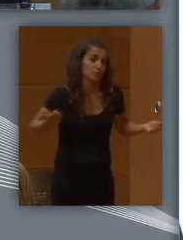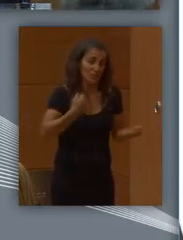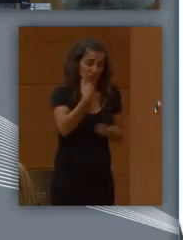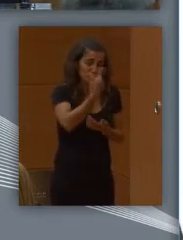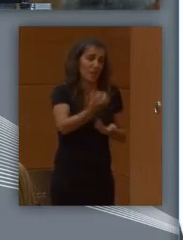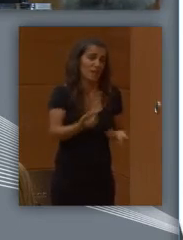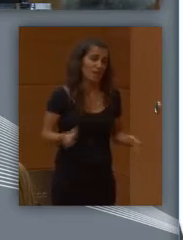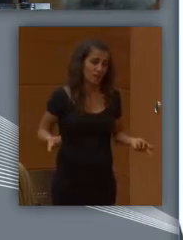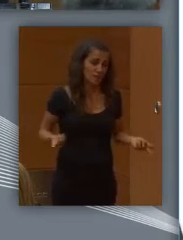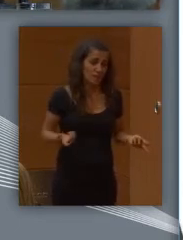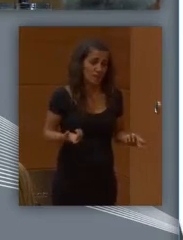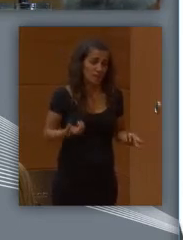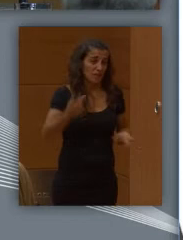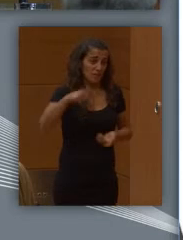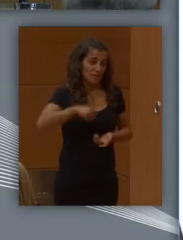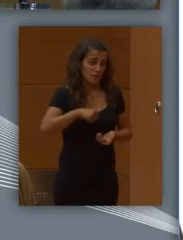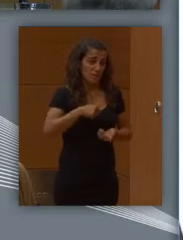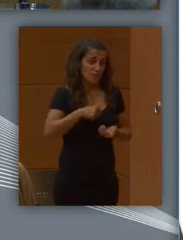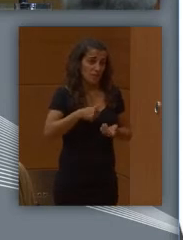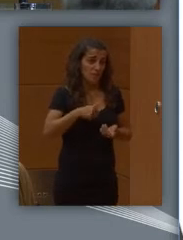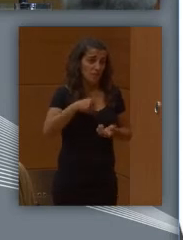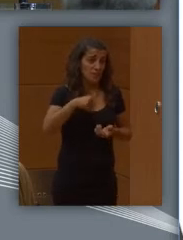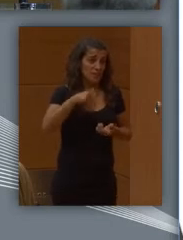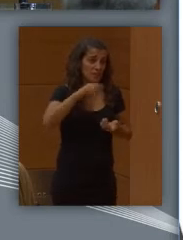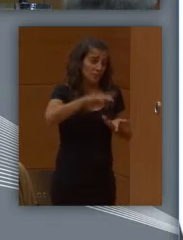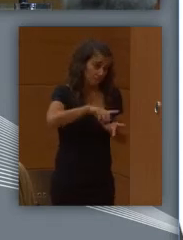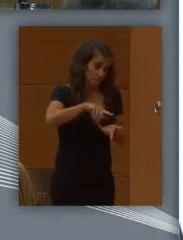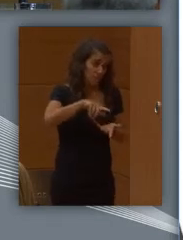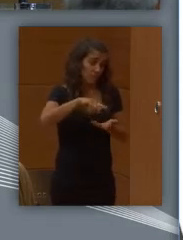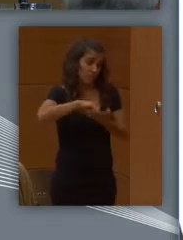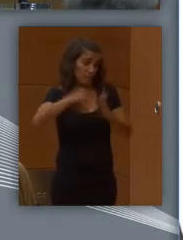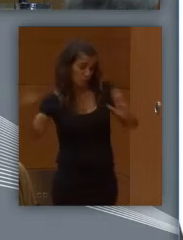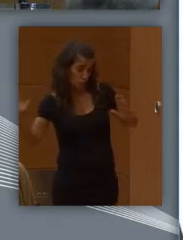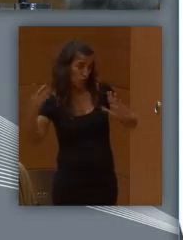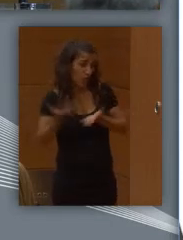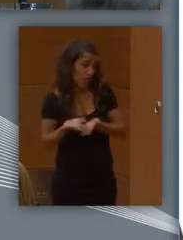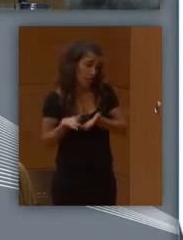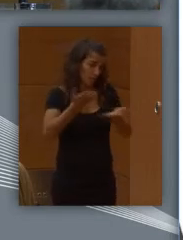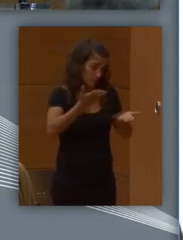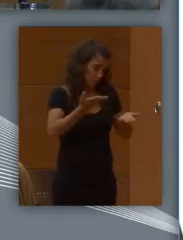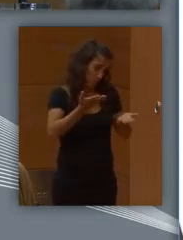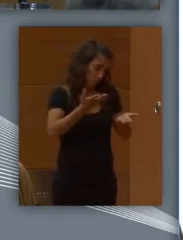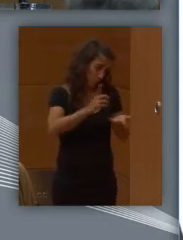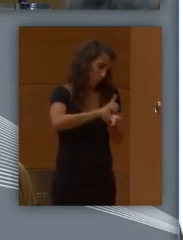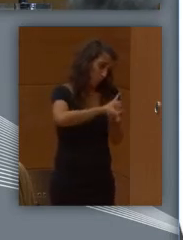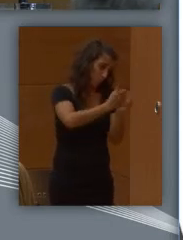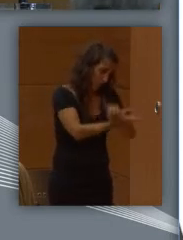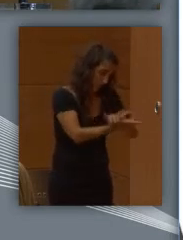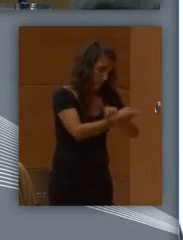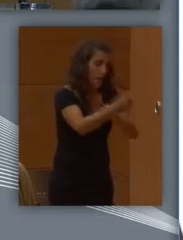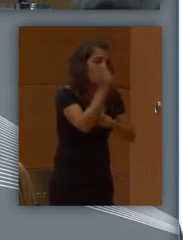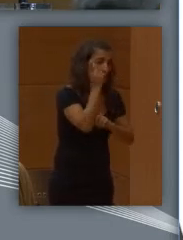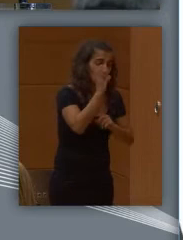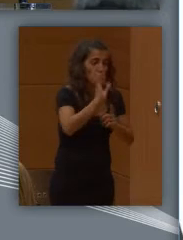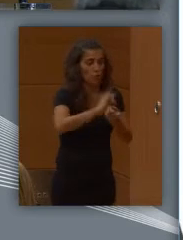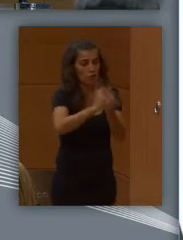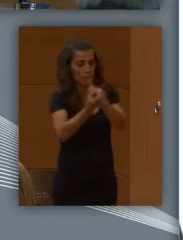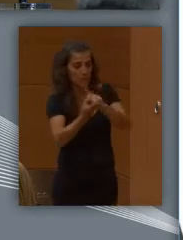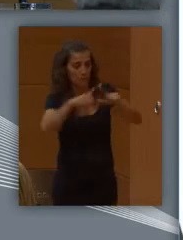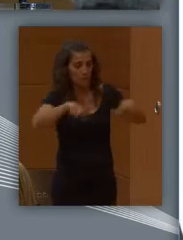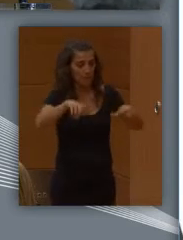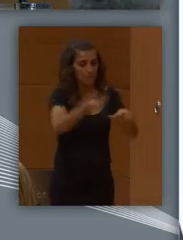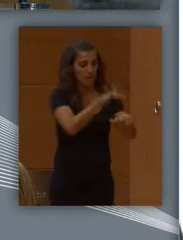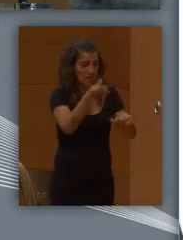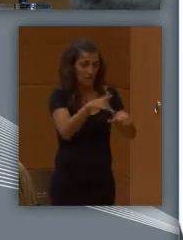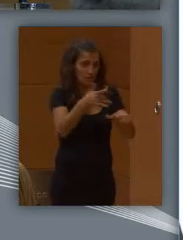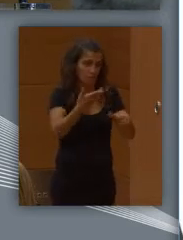móvil, llevada a los dispositivos, a los smartphones y a las tabletas, pues ha sido brutal, ha llegado prácticamente pues, a